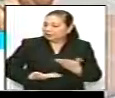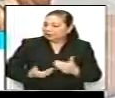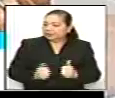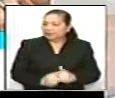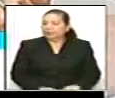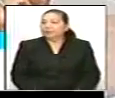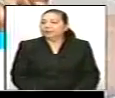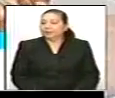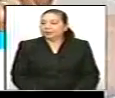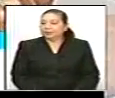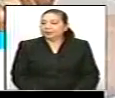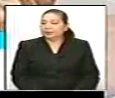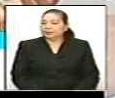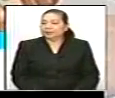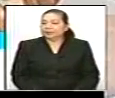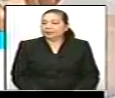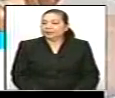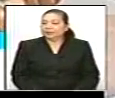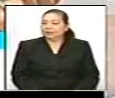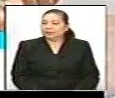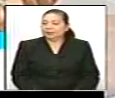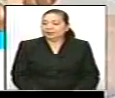críticos.